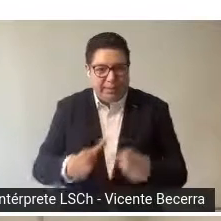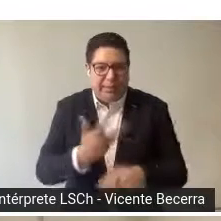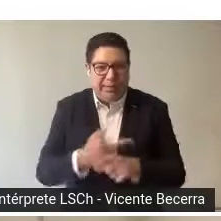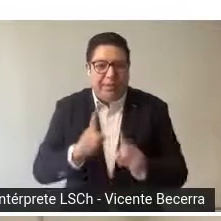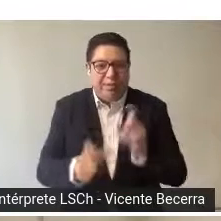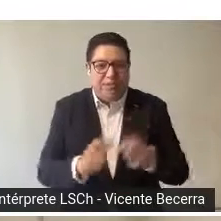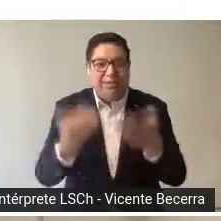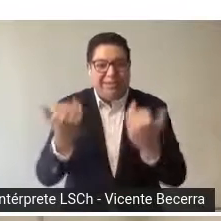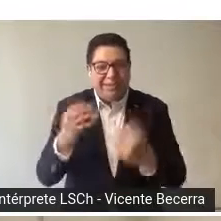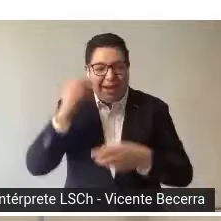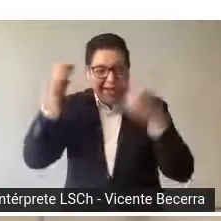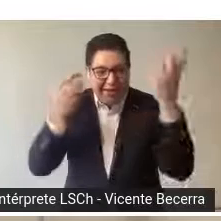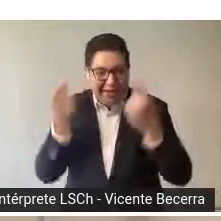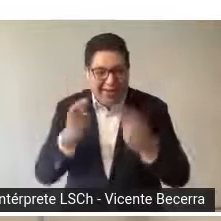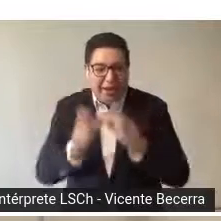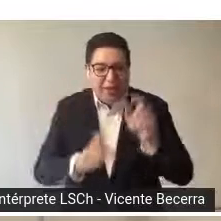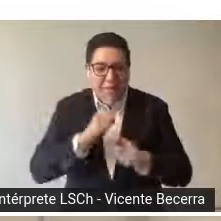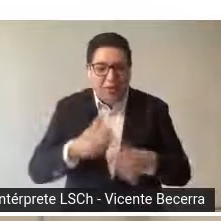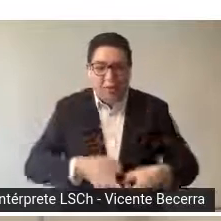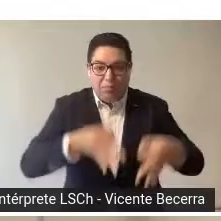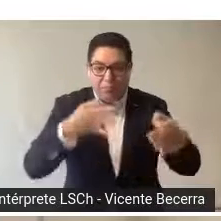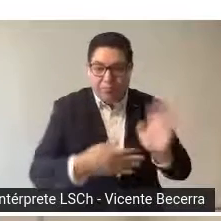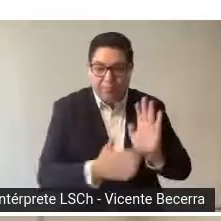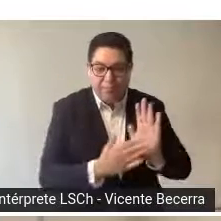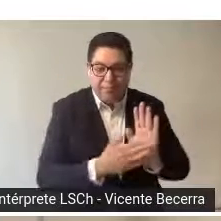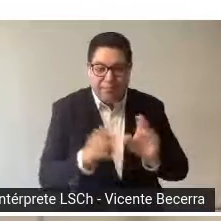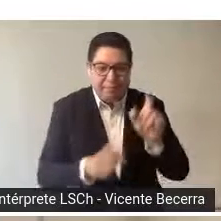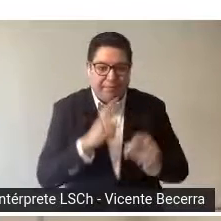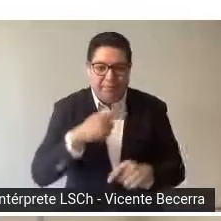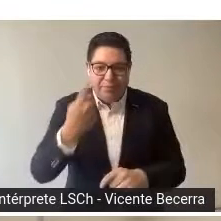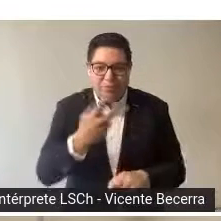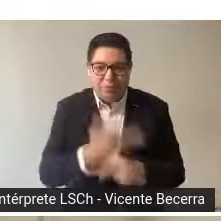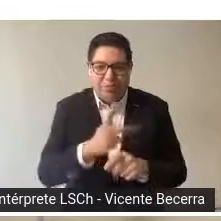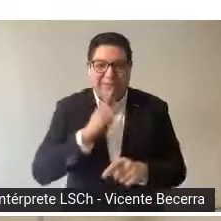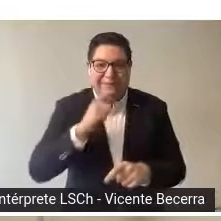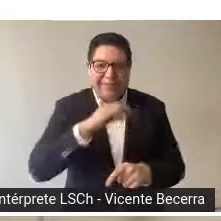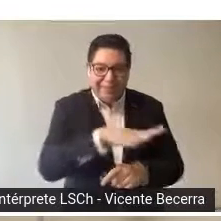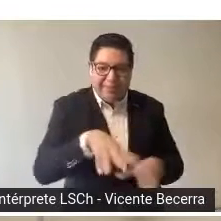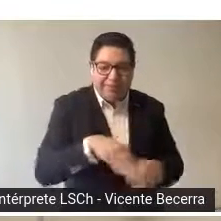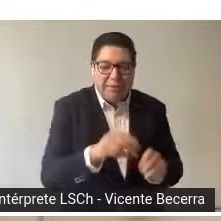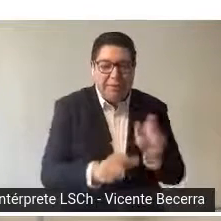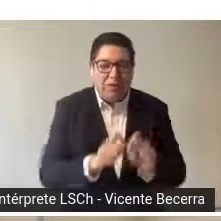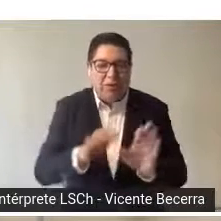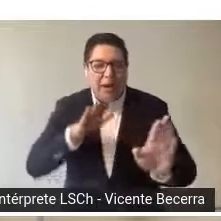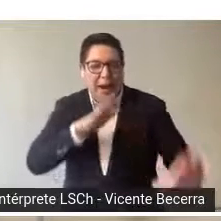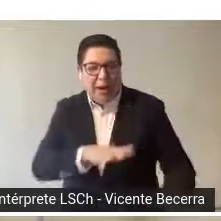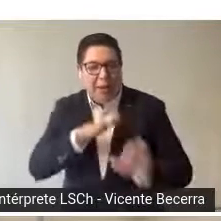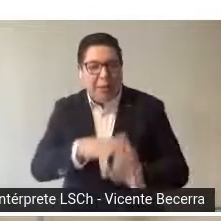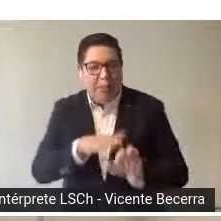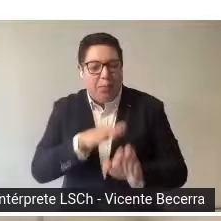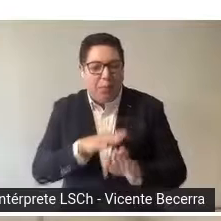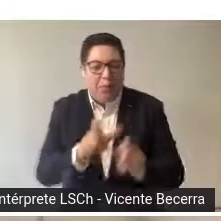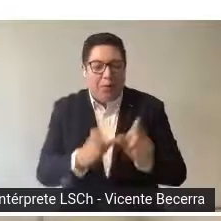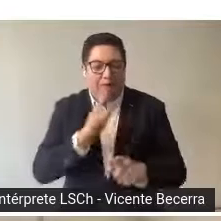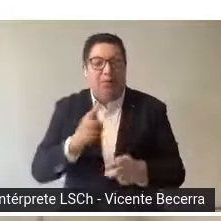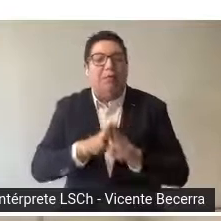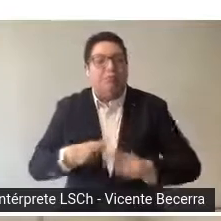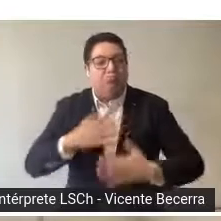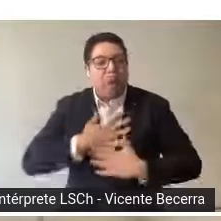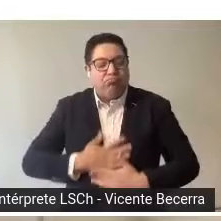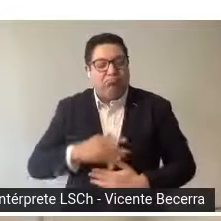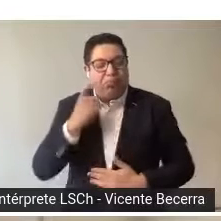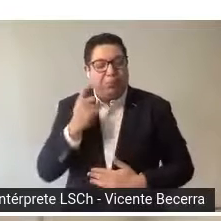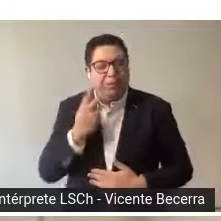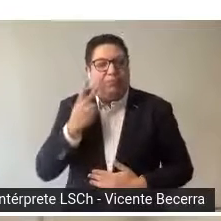nuevas ideas, ciertas certezas dentro de los momentos de incertidumbre, cierto apoyo, cierta tranquilidad, una luz al final